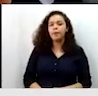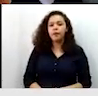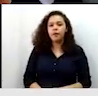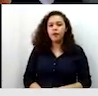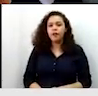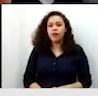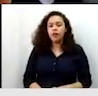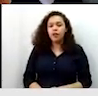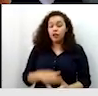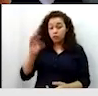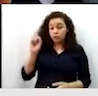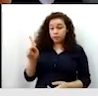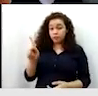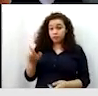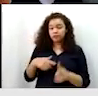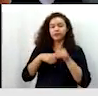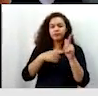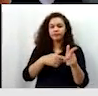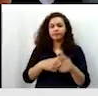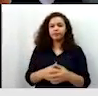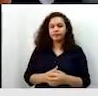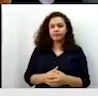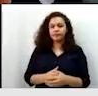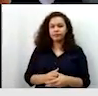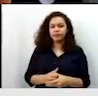¿Vale? Pues seguimos.